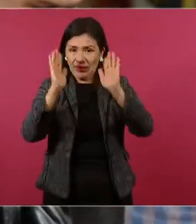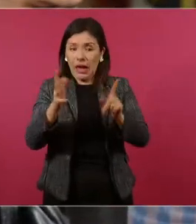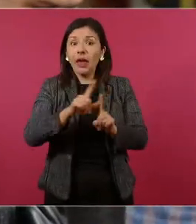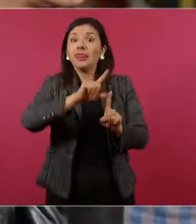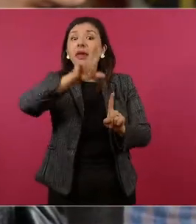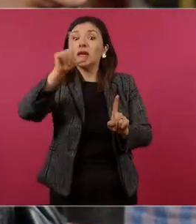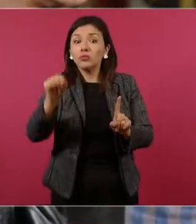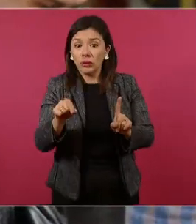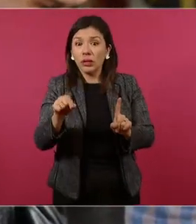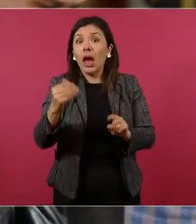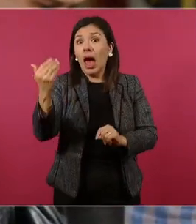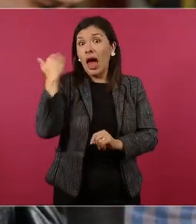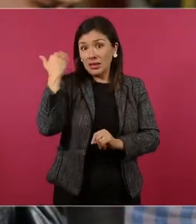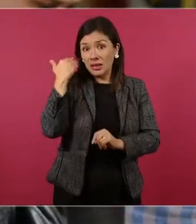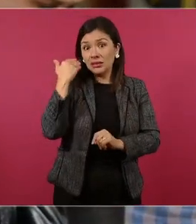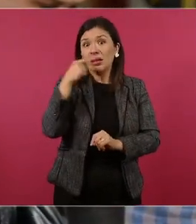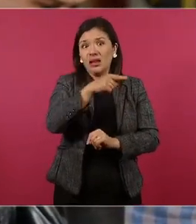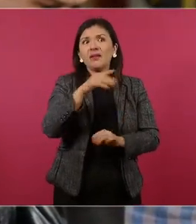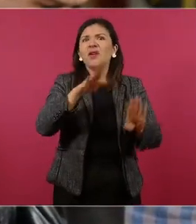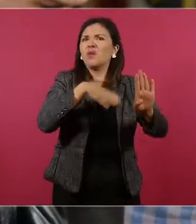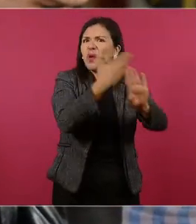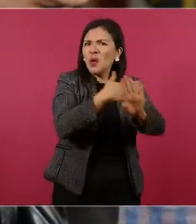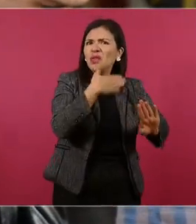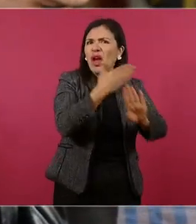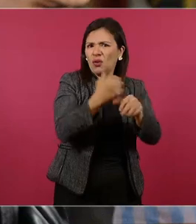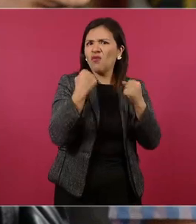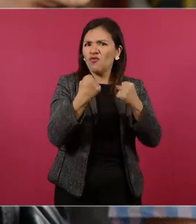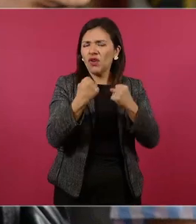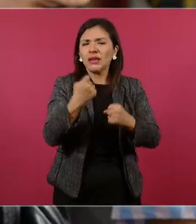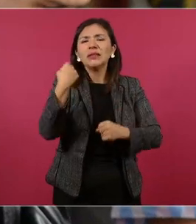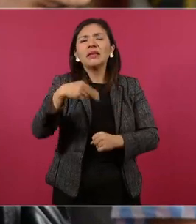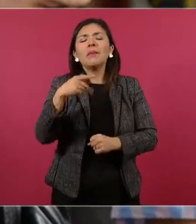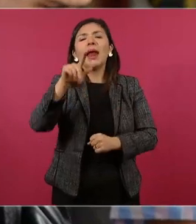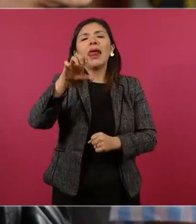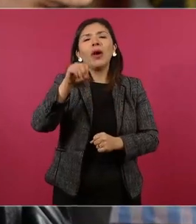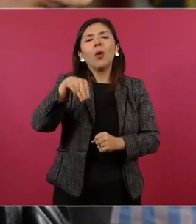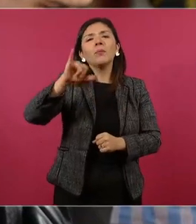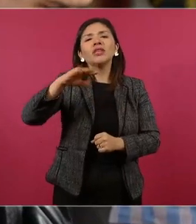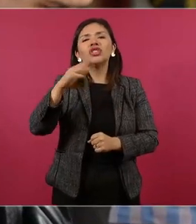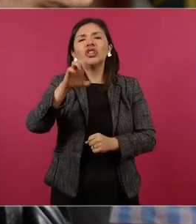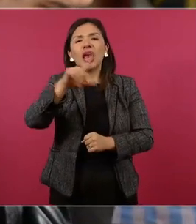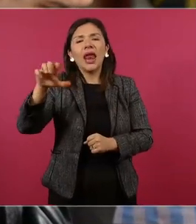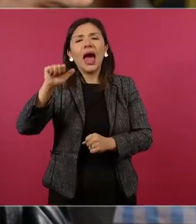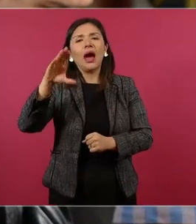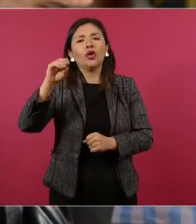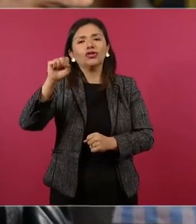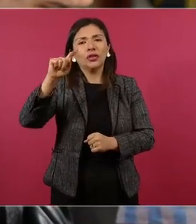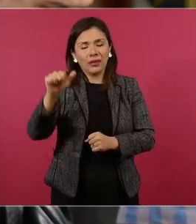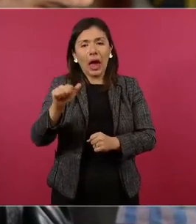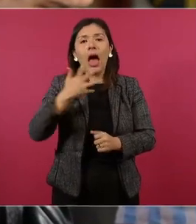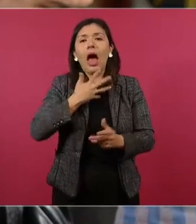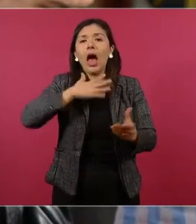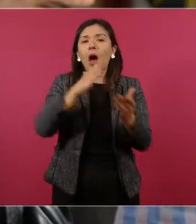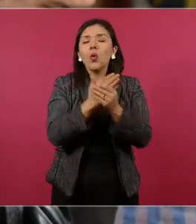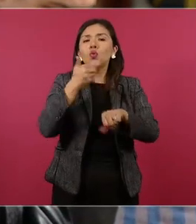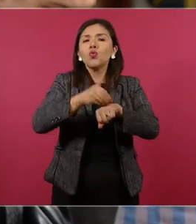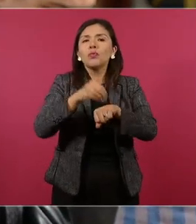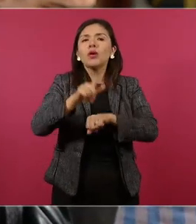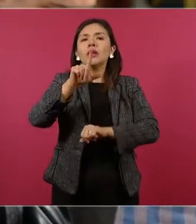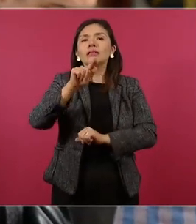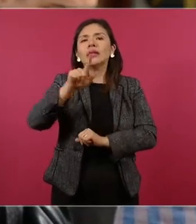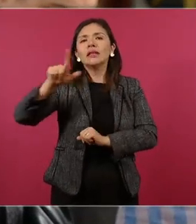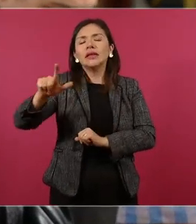ataque Ya de por sí la venían atacando muchísimo se llama Leo Michel Acosta Sánchez expediente 78